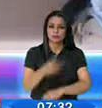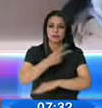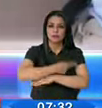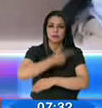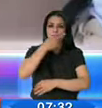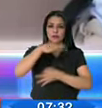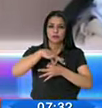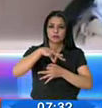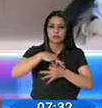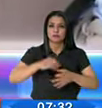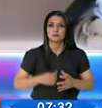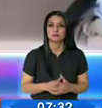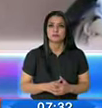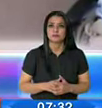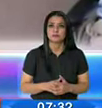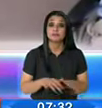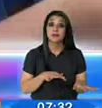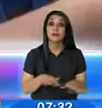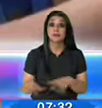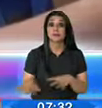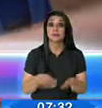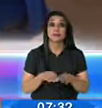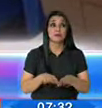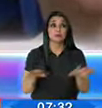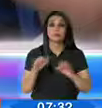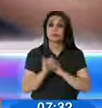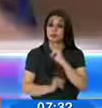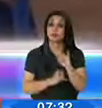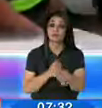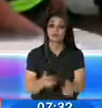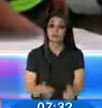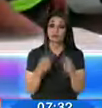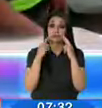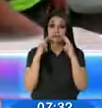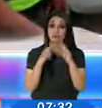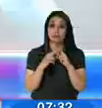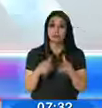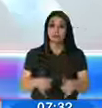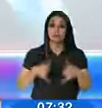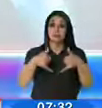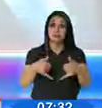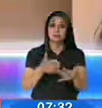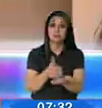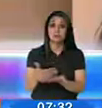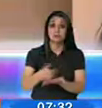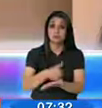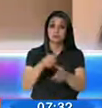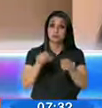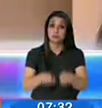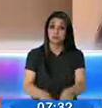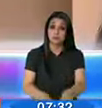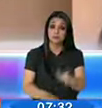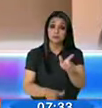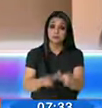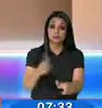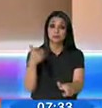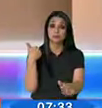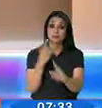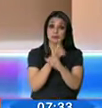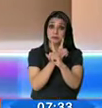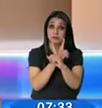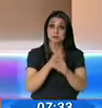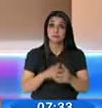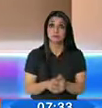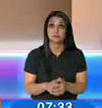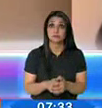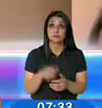elecciones. Acciones que han sido reconocidas a nivel internacional con el Premio a la Accesibilidad. Yo quiero también recordar que